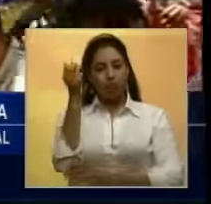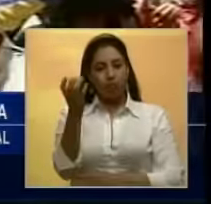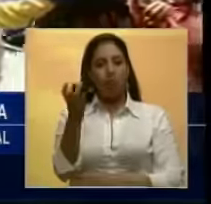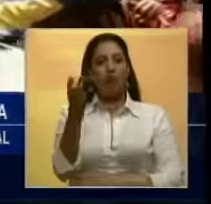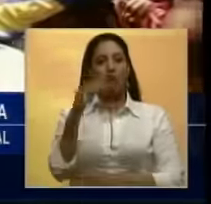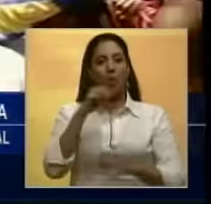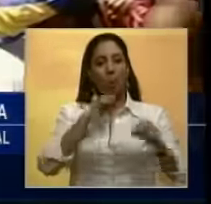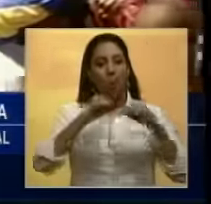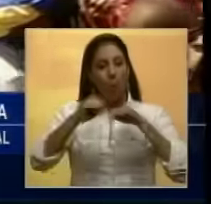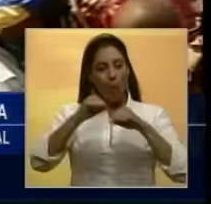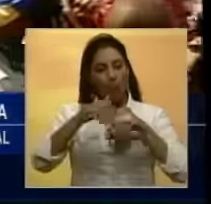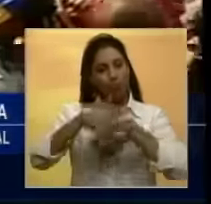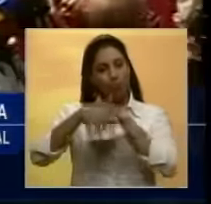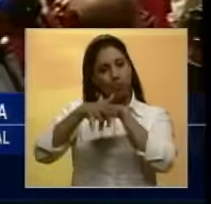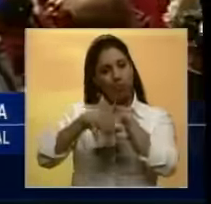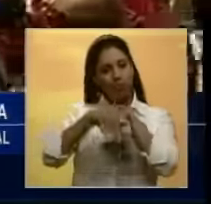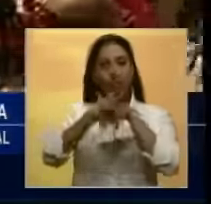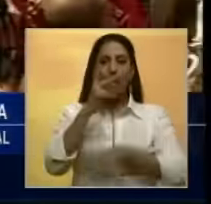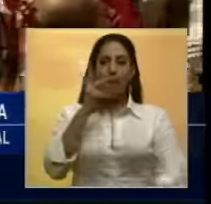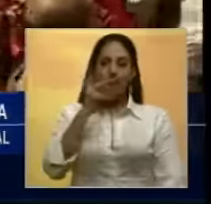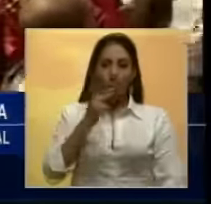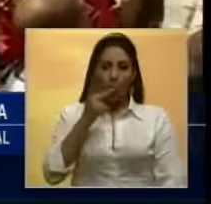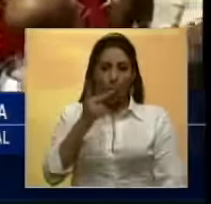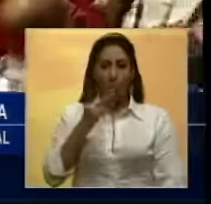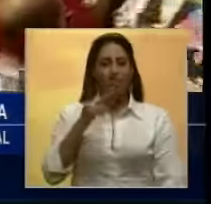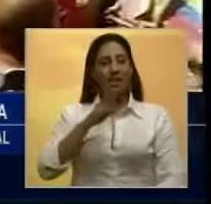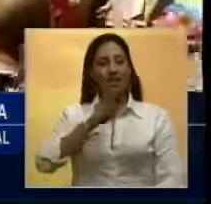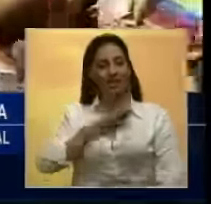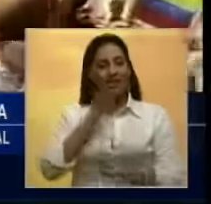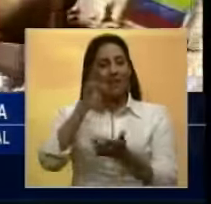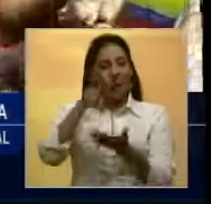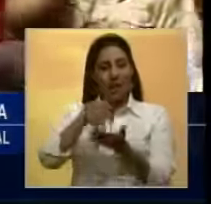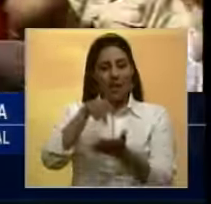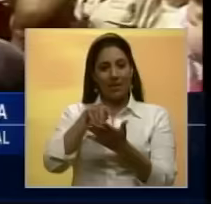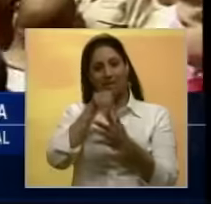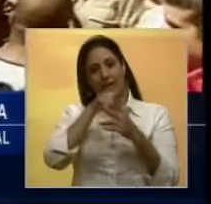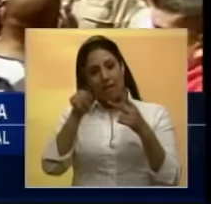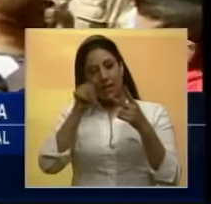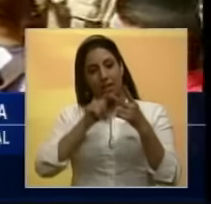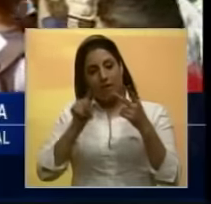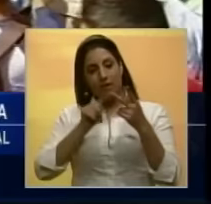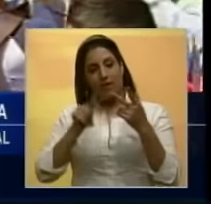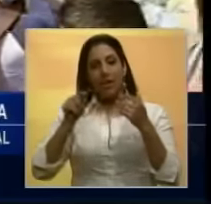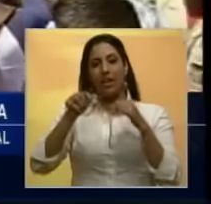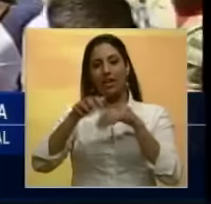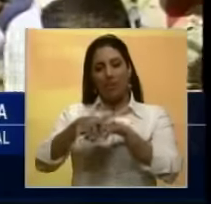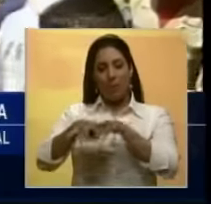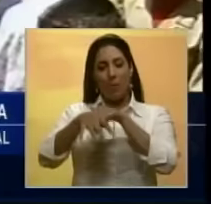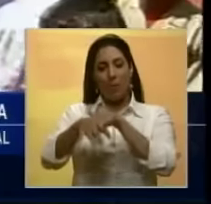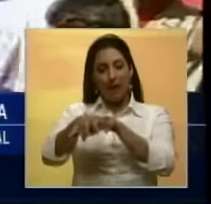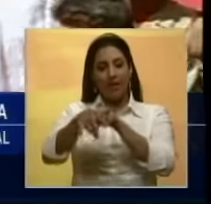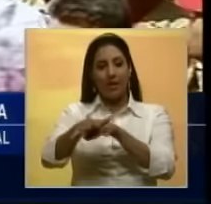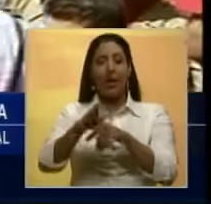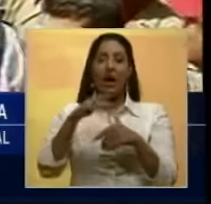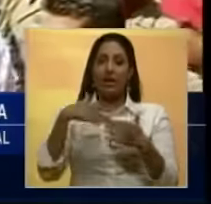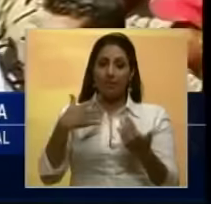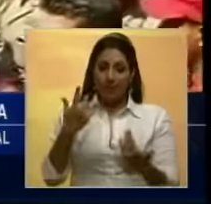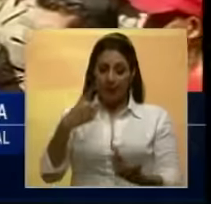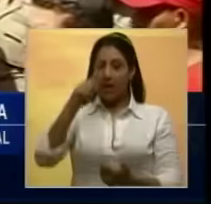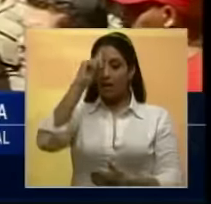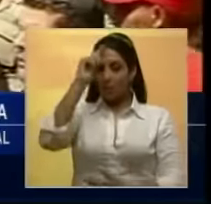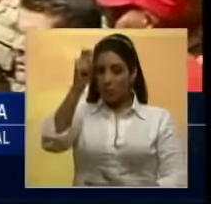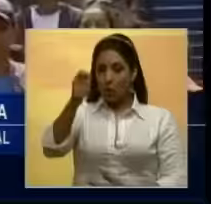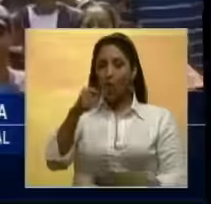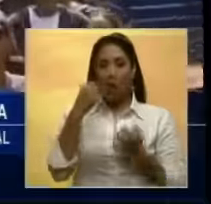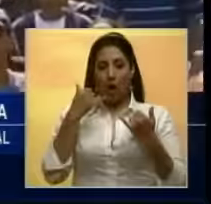su movimiento político lo llevó a participar en distintos movimientos. Y hay